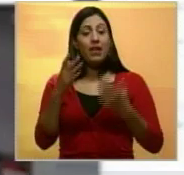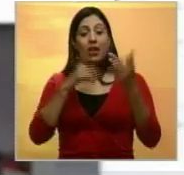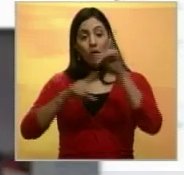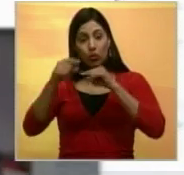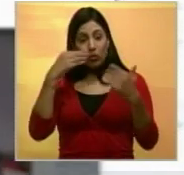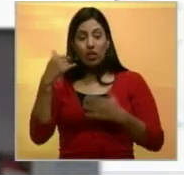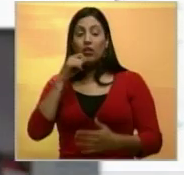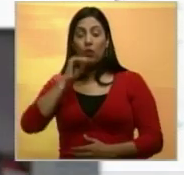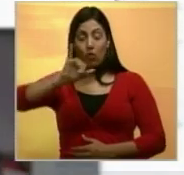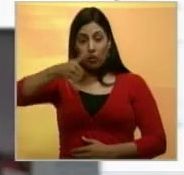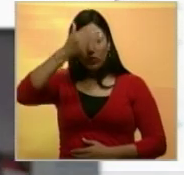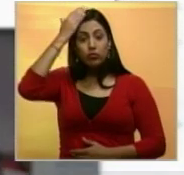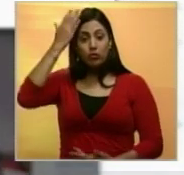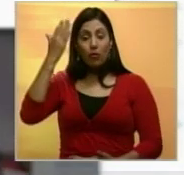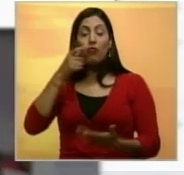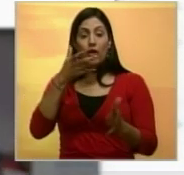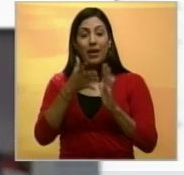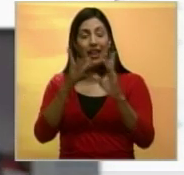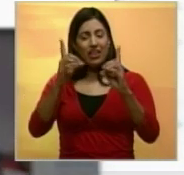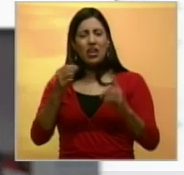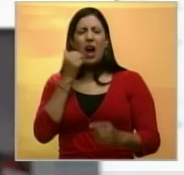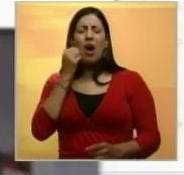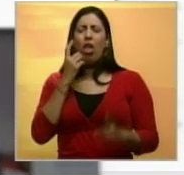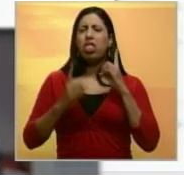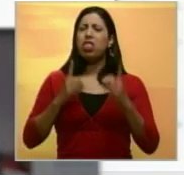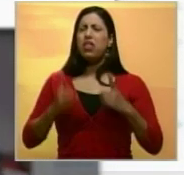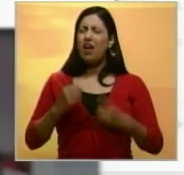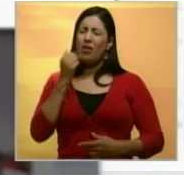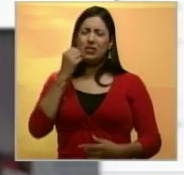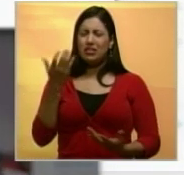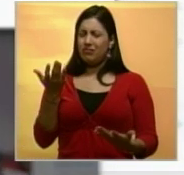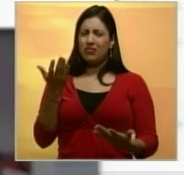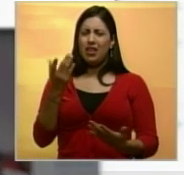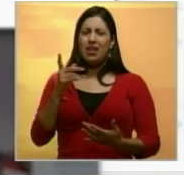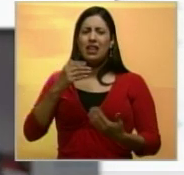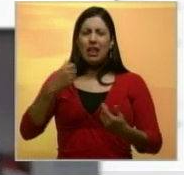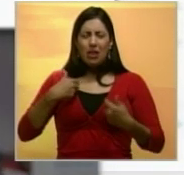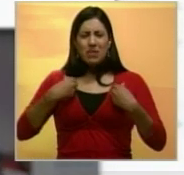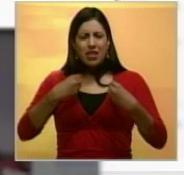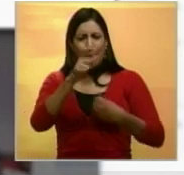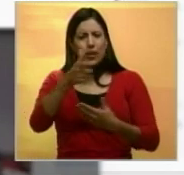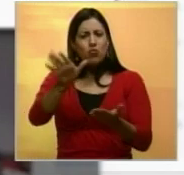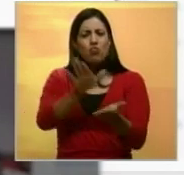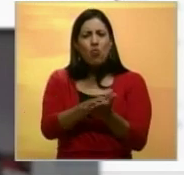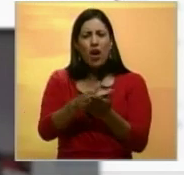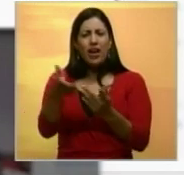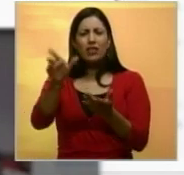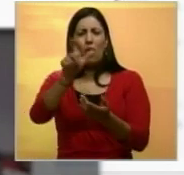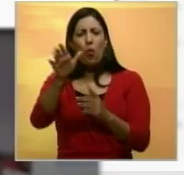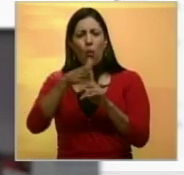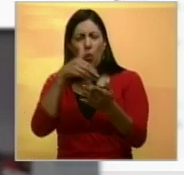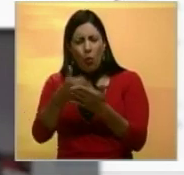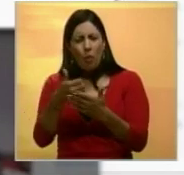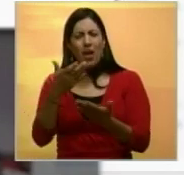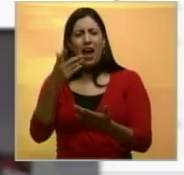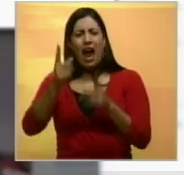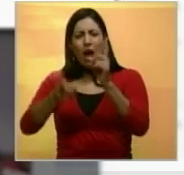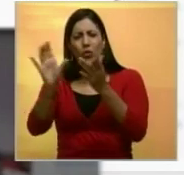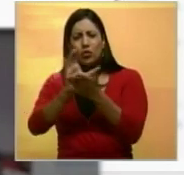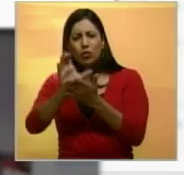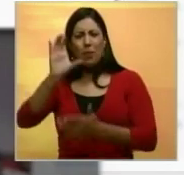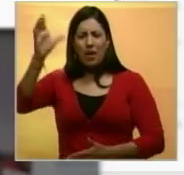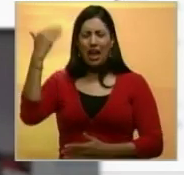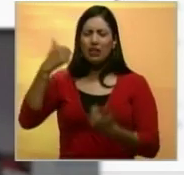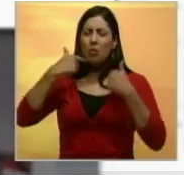en Twitter, Torrealba expresó que la decisión improvisada del gobierno nacional costó vidas humanas y provocaron hechos violentos en algunas ciudades